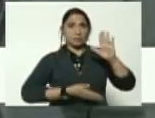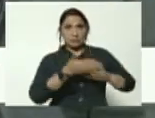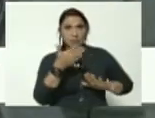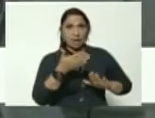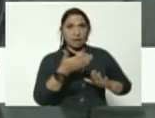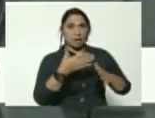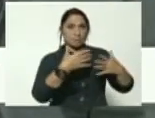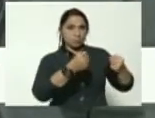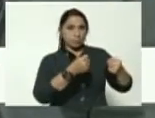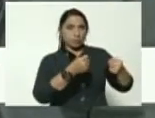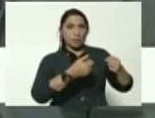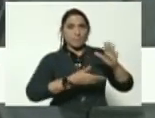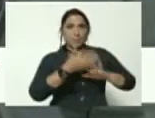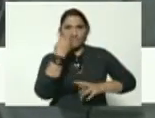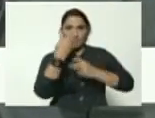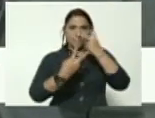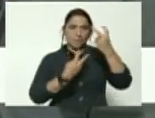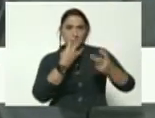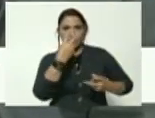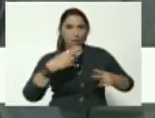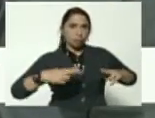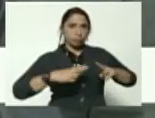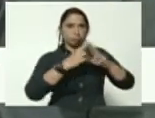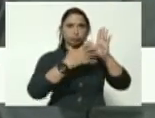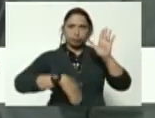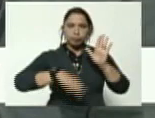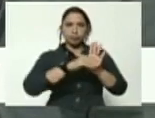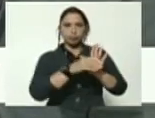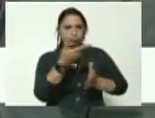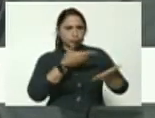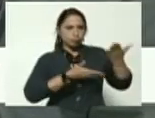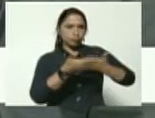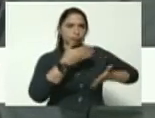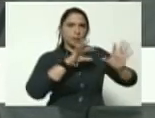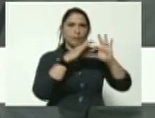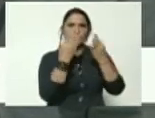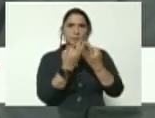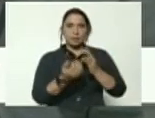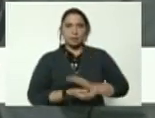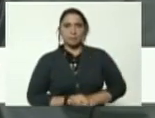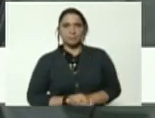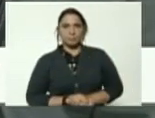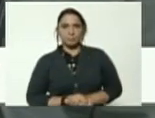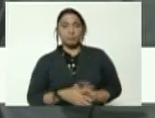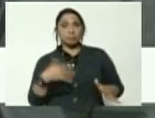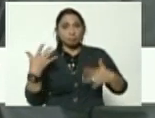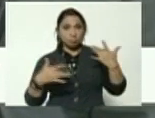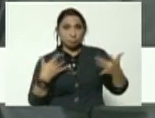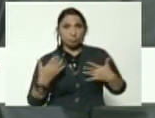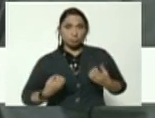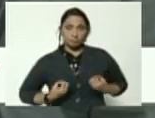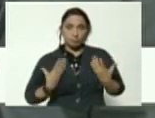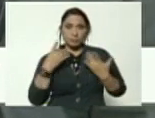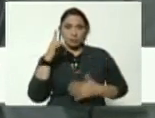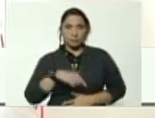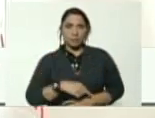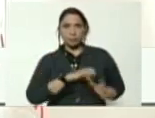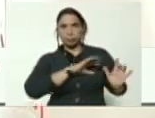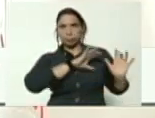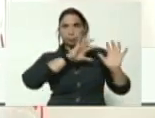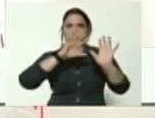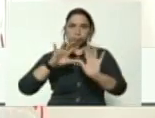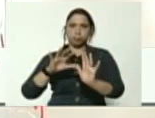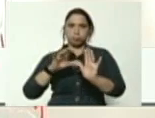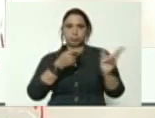para Sabaneta, se reencuentra pues con sus raíces, con su familia, en un acto muy emotivo y también multitudinario con el que lo